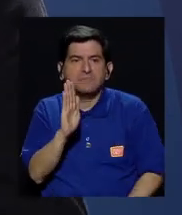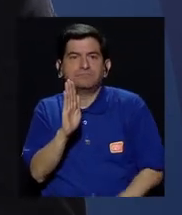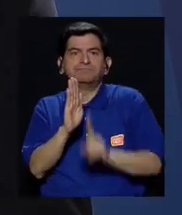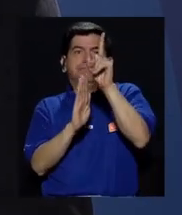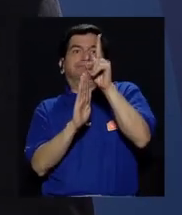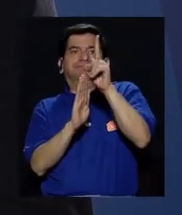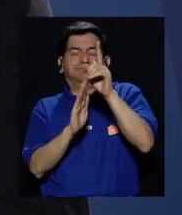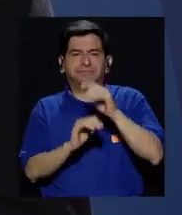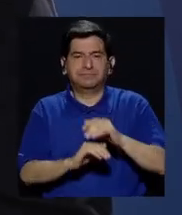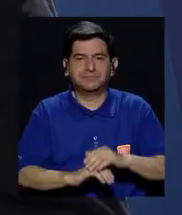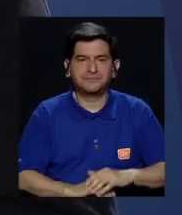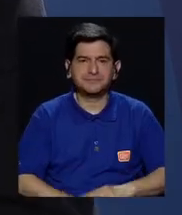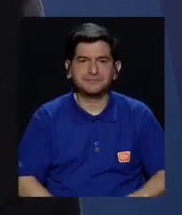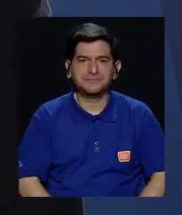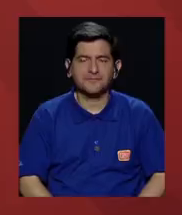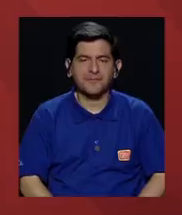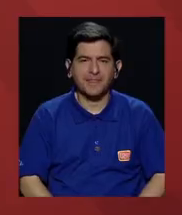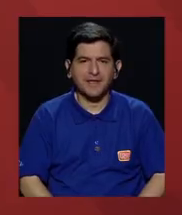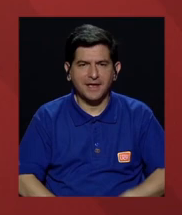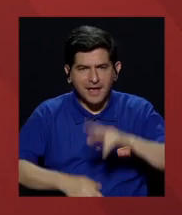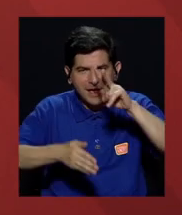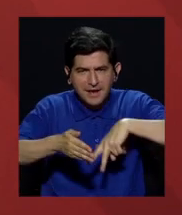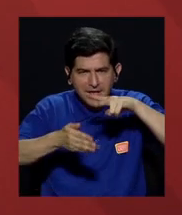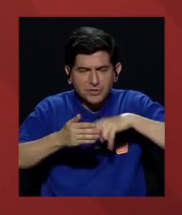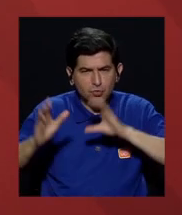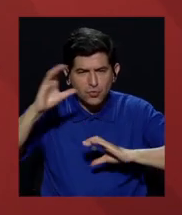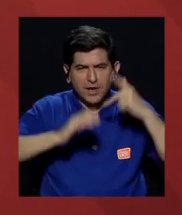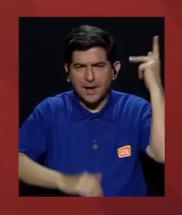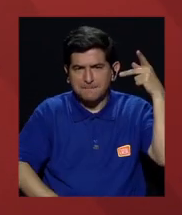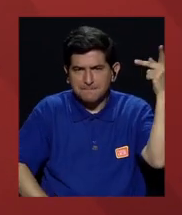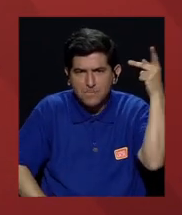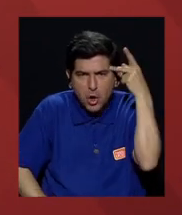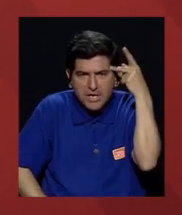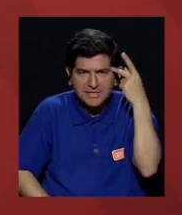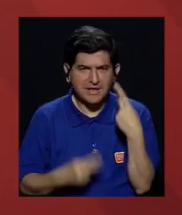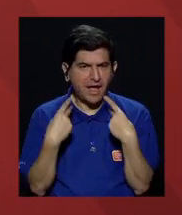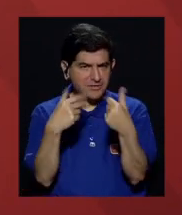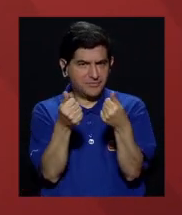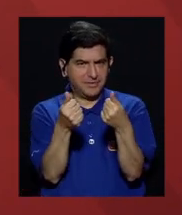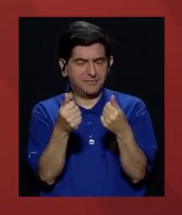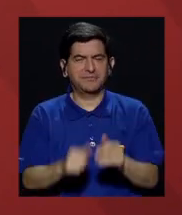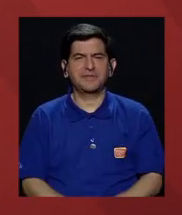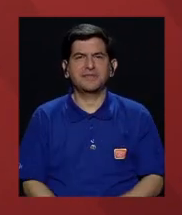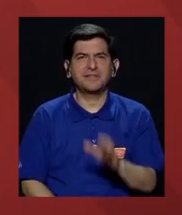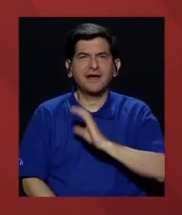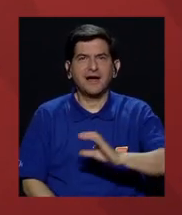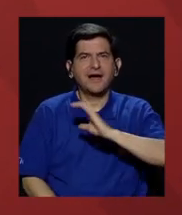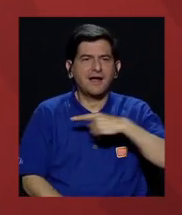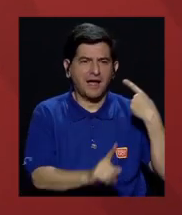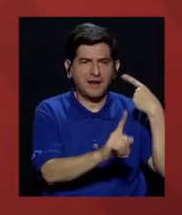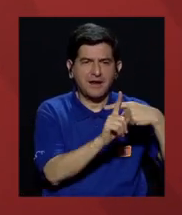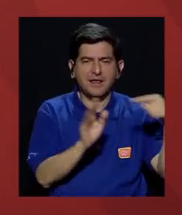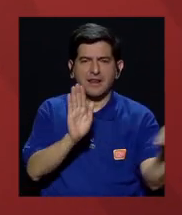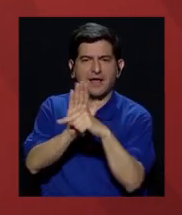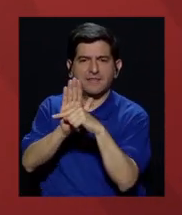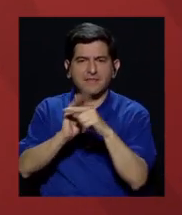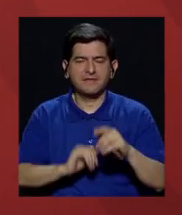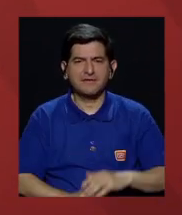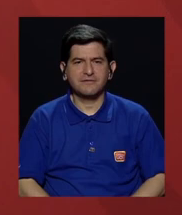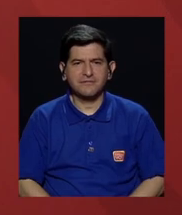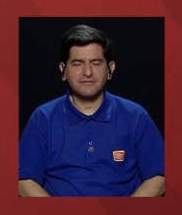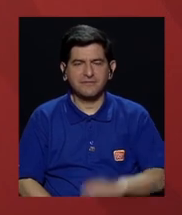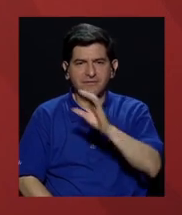potencializar una subida muy grata una lectura de las ciencias políticas y como muy rápida dando una característica positiva y negativa